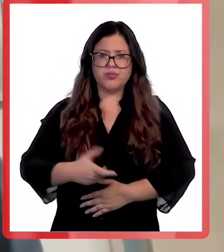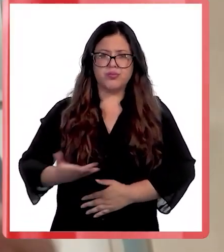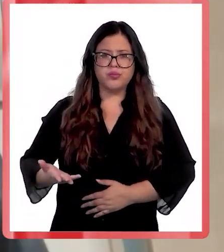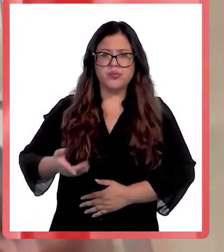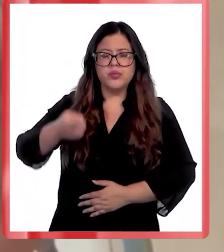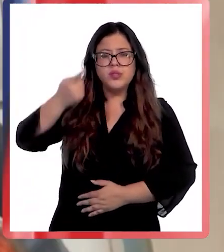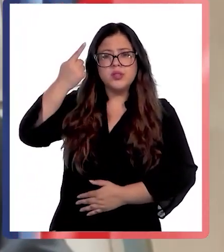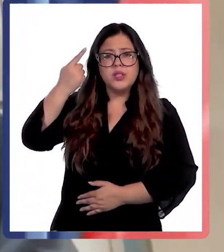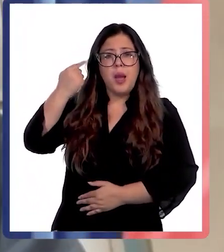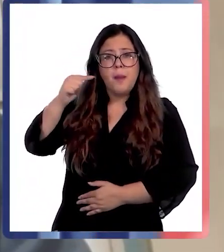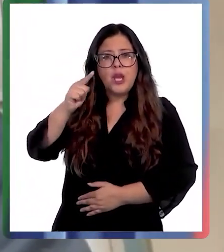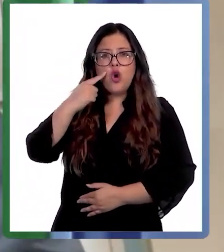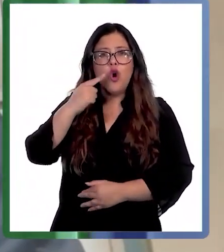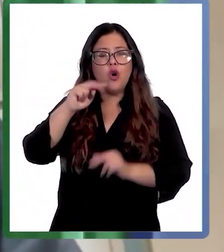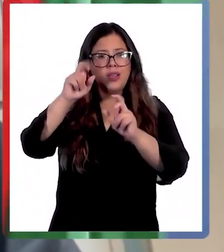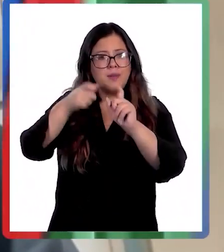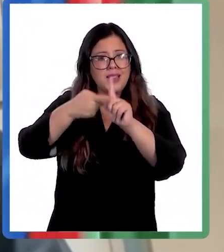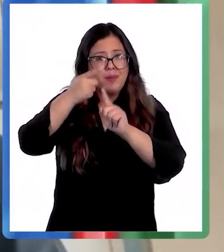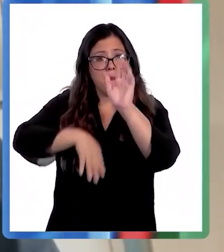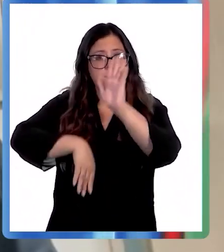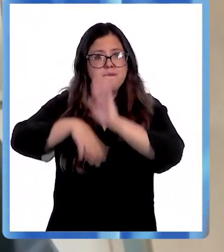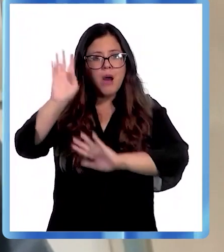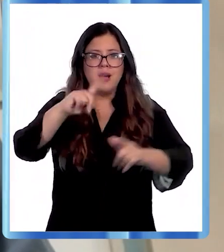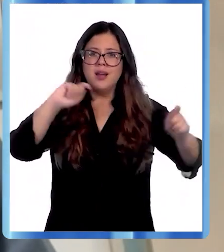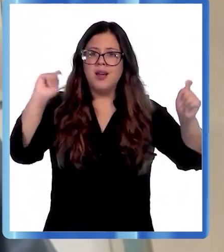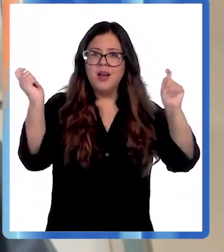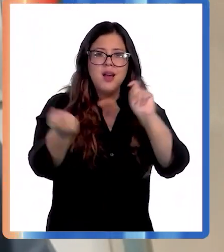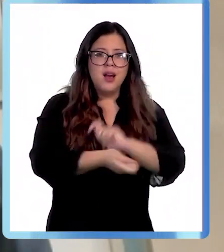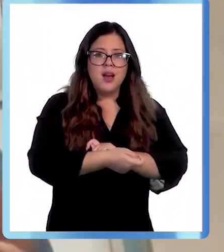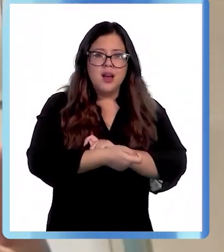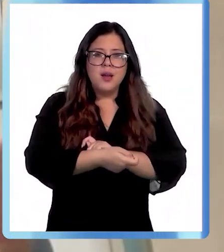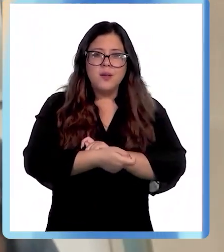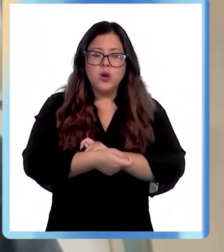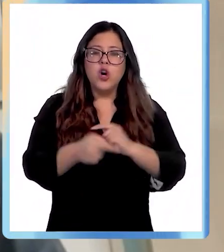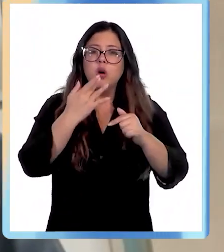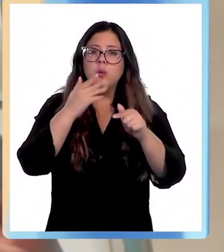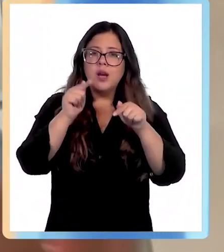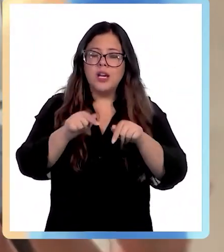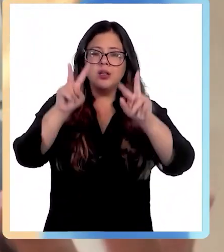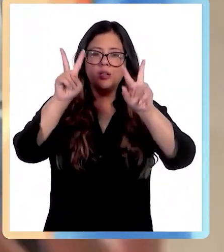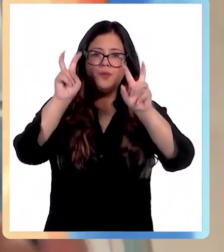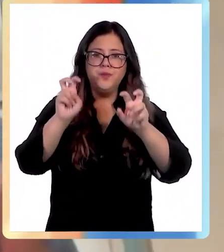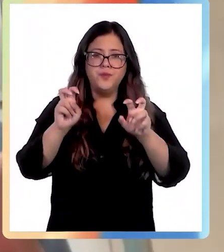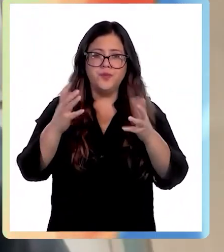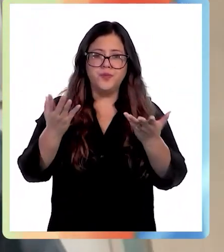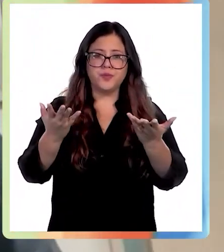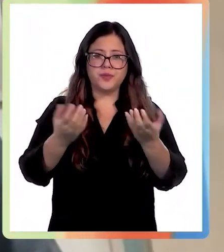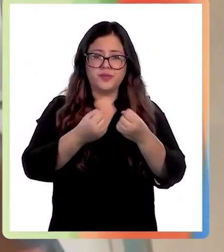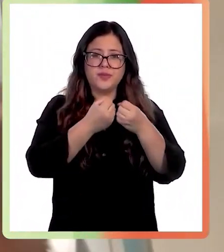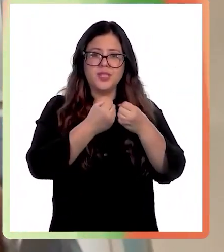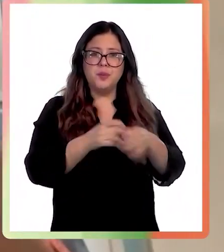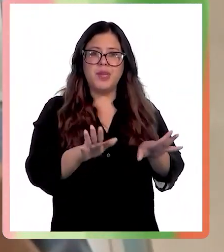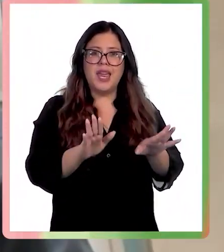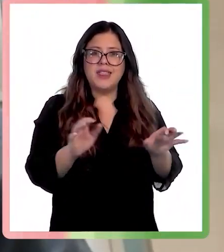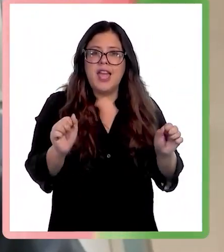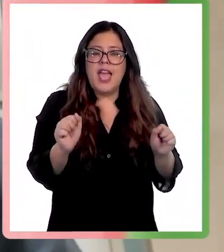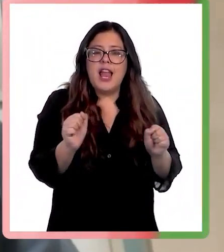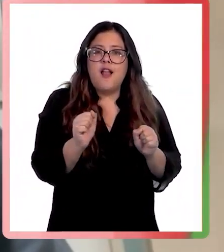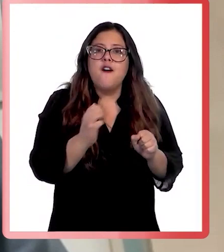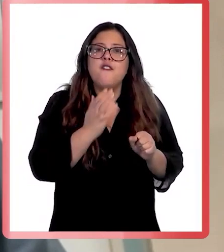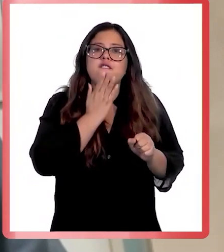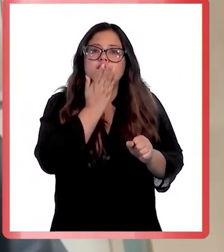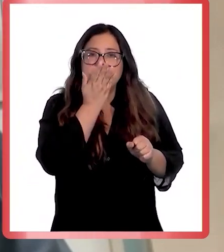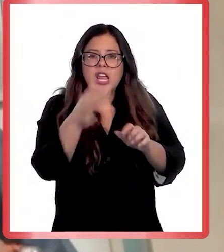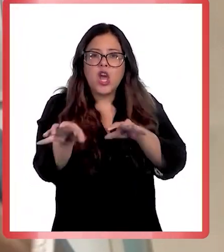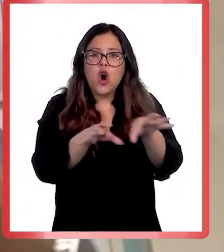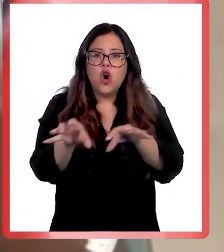infecciones, y en meses de alta temperatura todo lo contrario, porque efectivamente son métodos propensos para que se pierda la cadena de frío, para